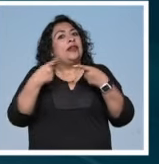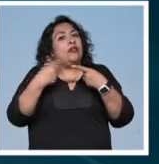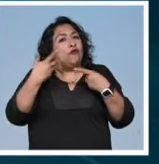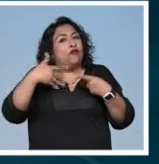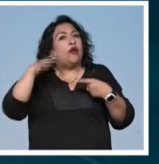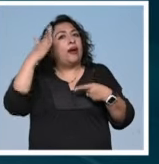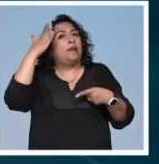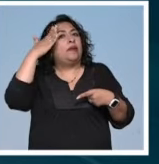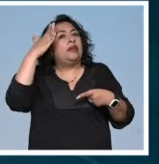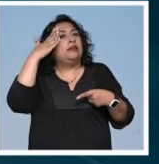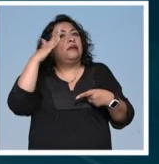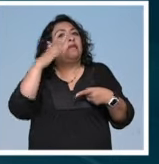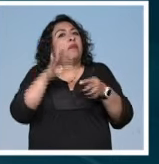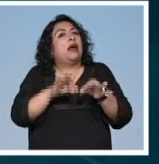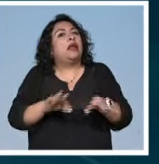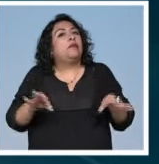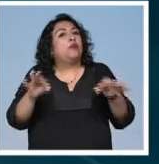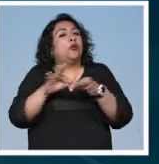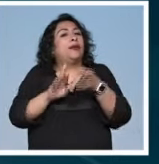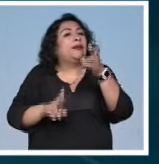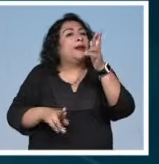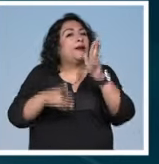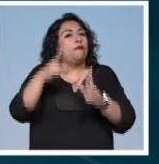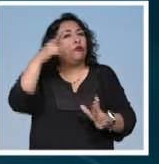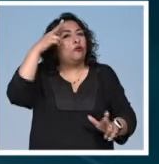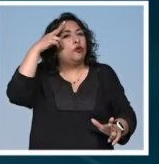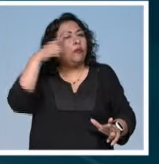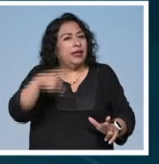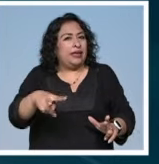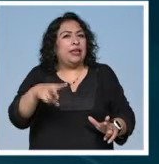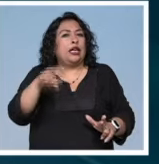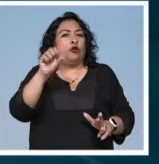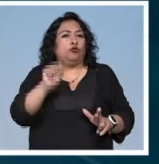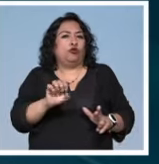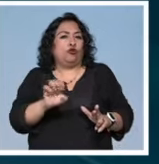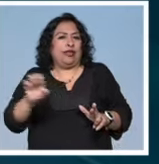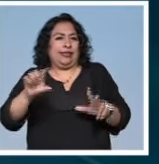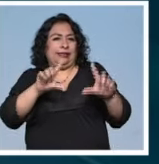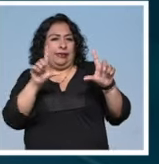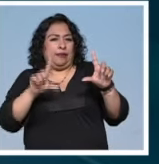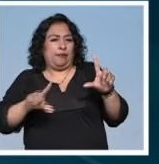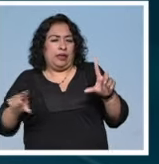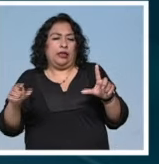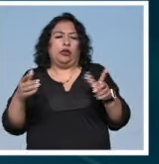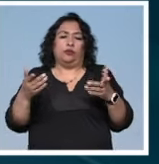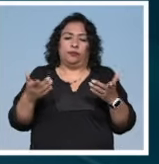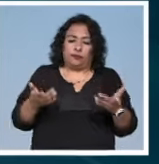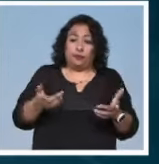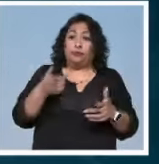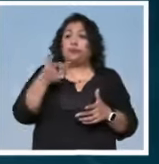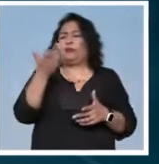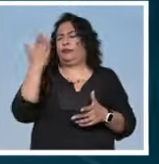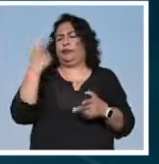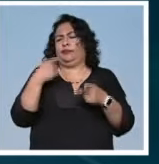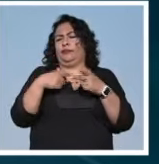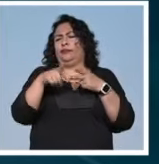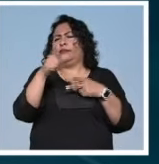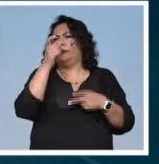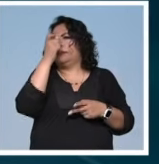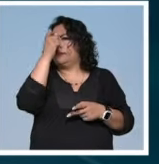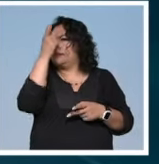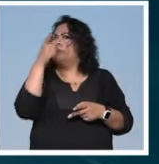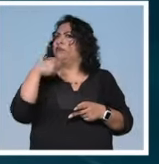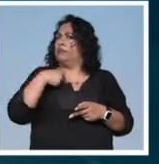protagonista más importante de la Revolución Mexicana en el sureste del país. No obstante, en un principio el autor estaba